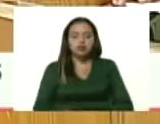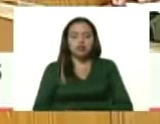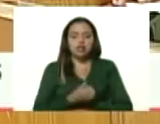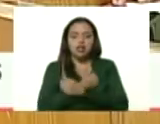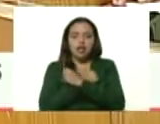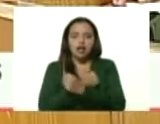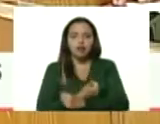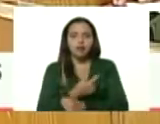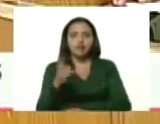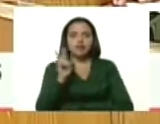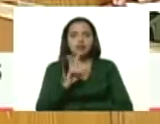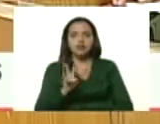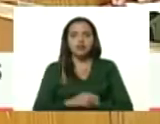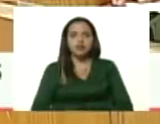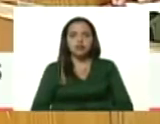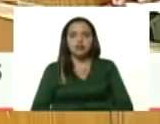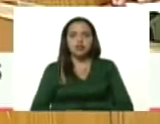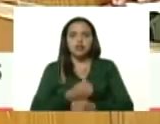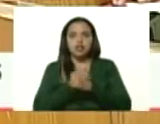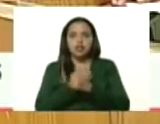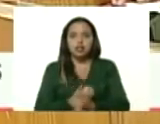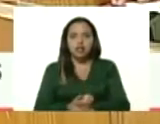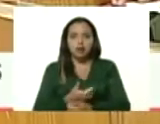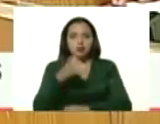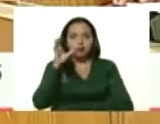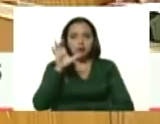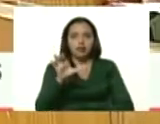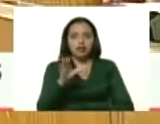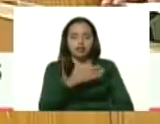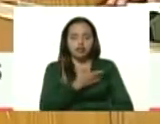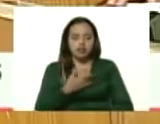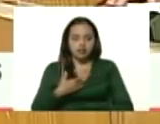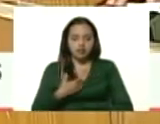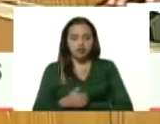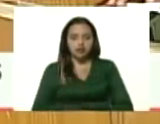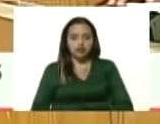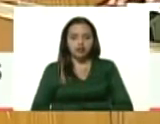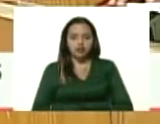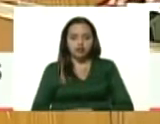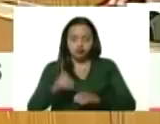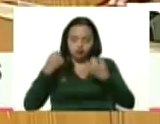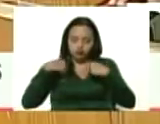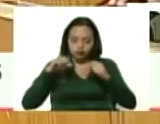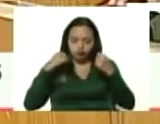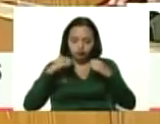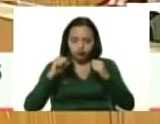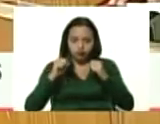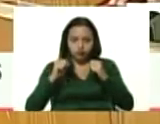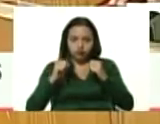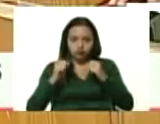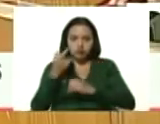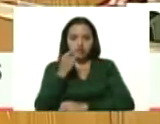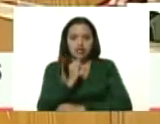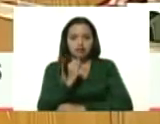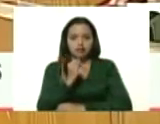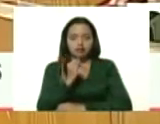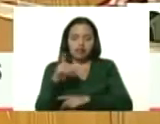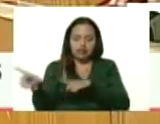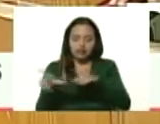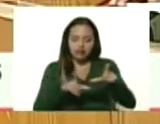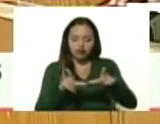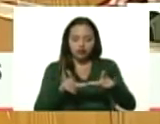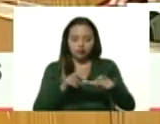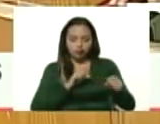aman a Venezuela, que aman la patria y que quieren entrenarse y estar prestos y